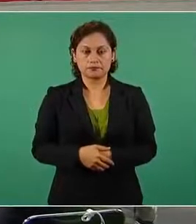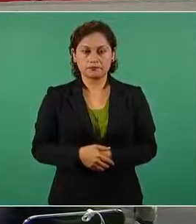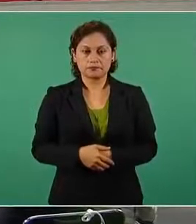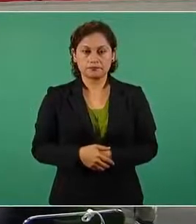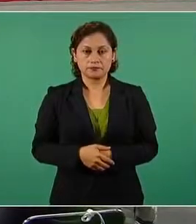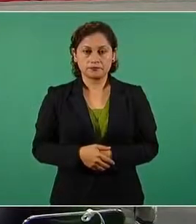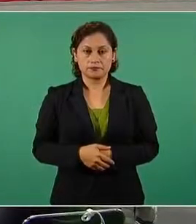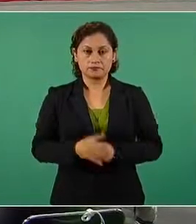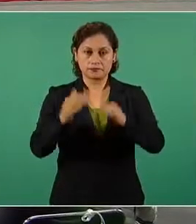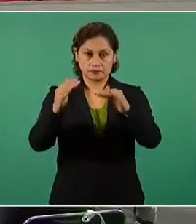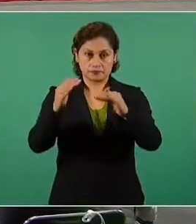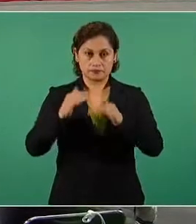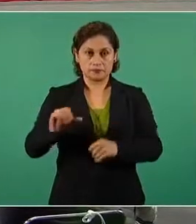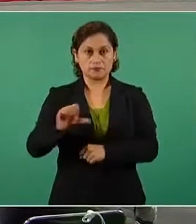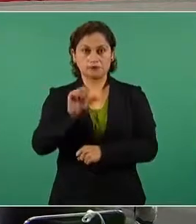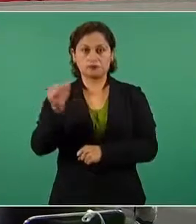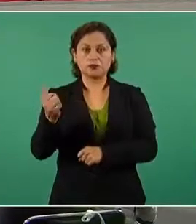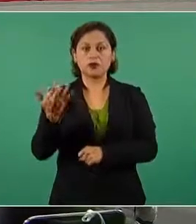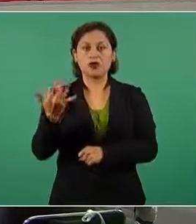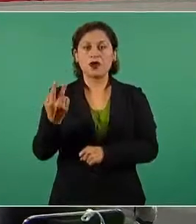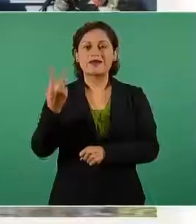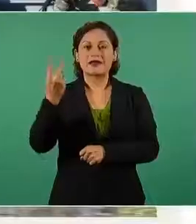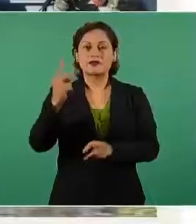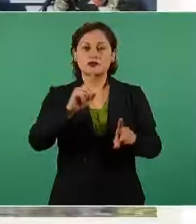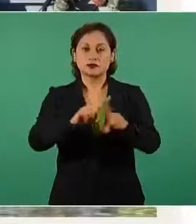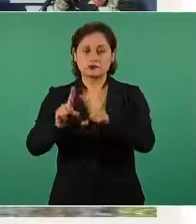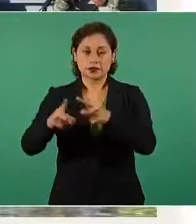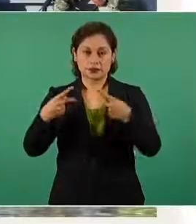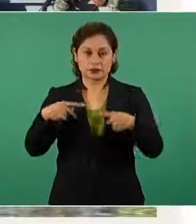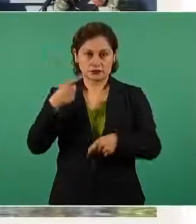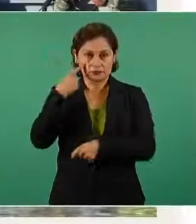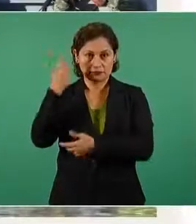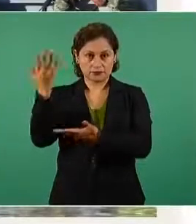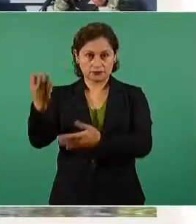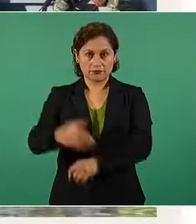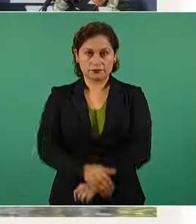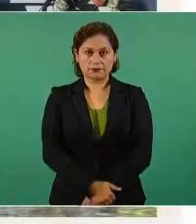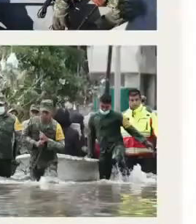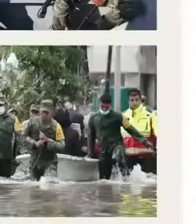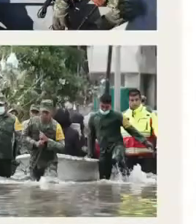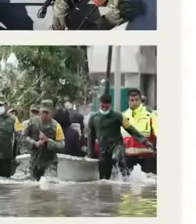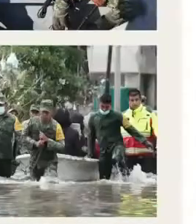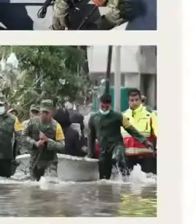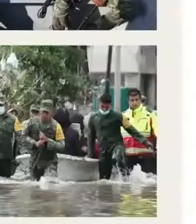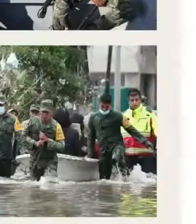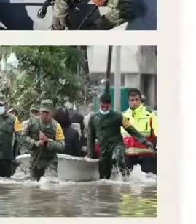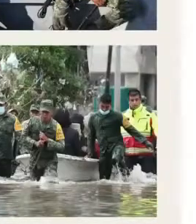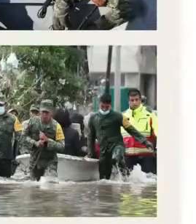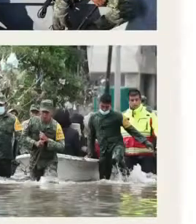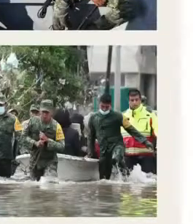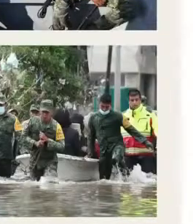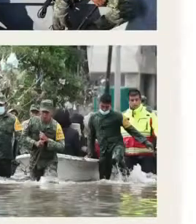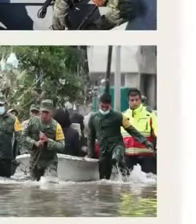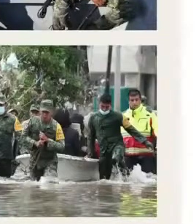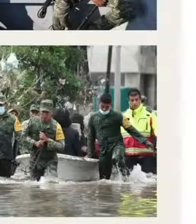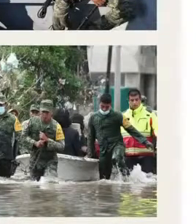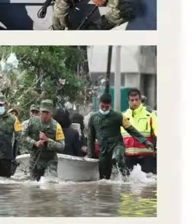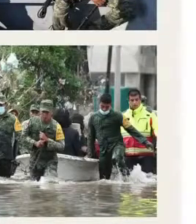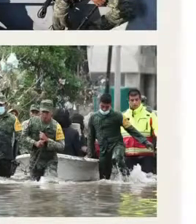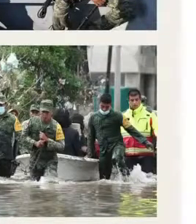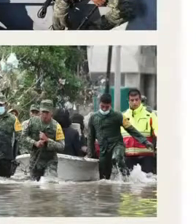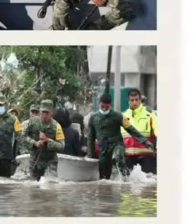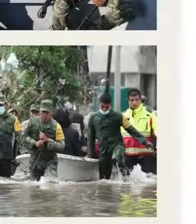Estos son 52 evacuados que se hicieron, más fotografías de las acciones apoyando a